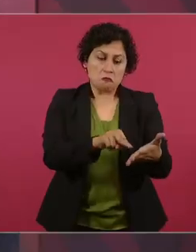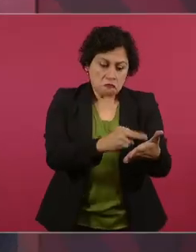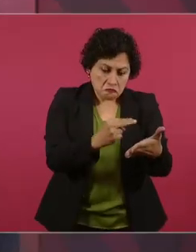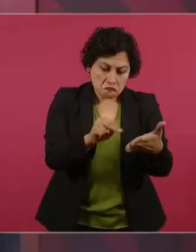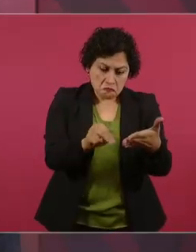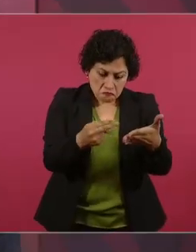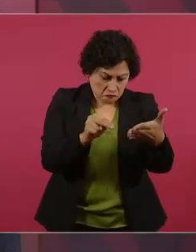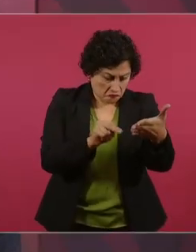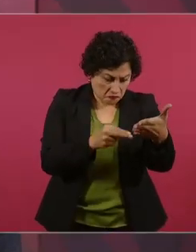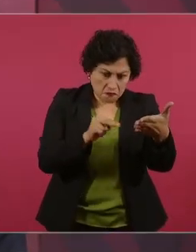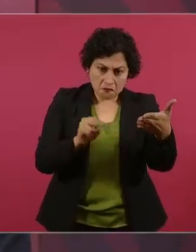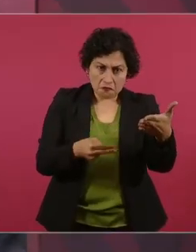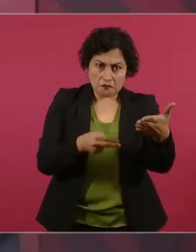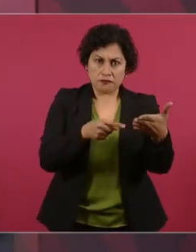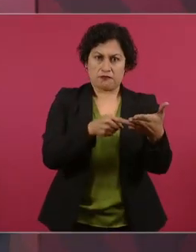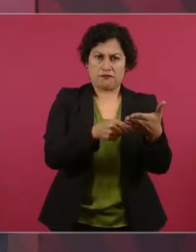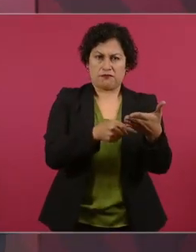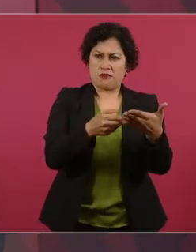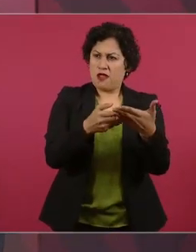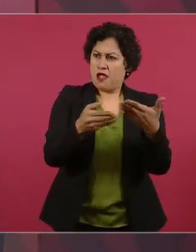Y ahora es el director